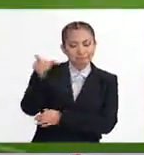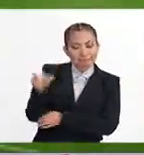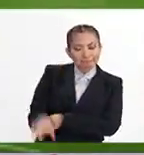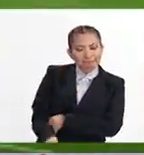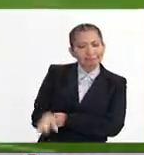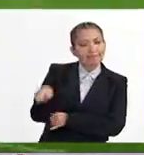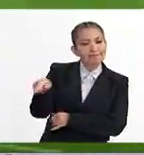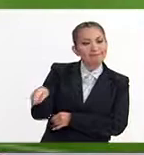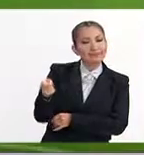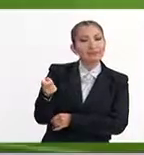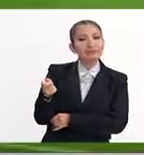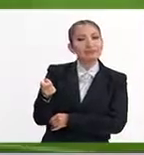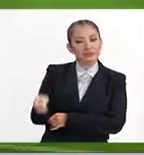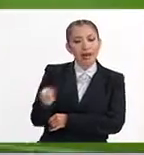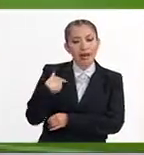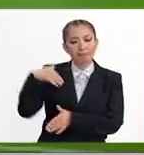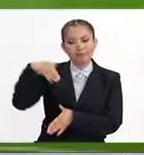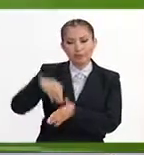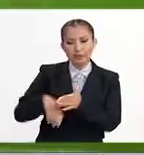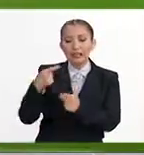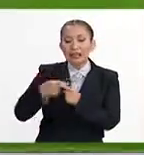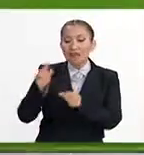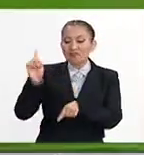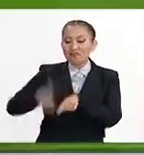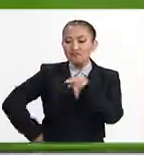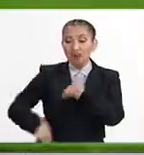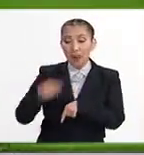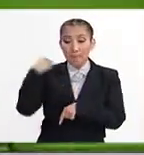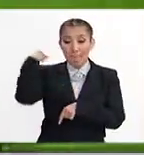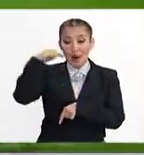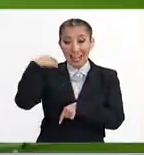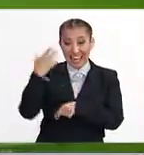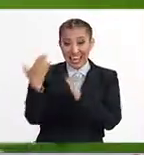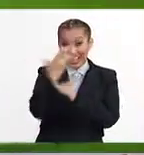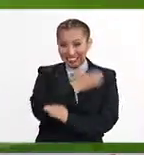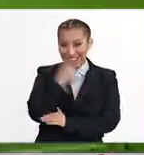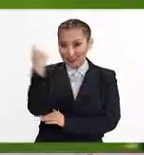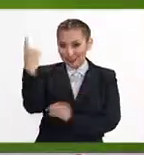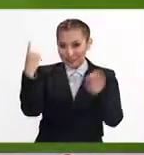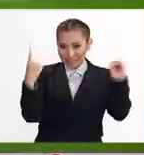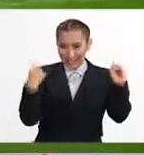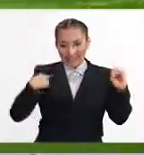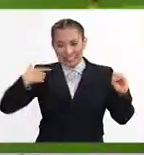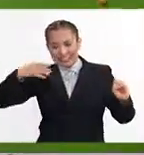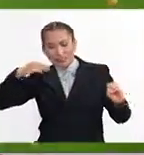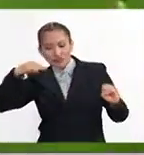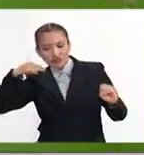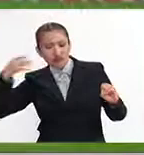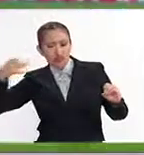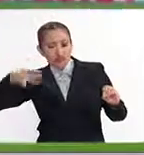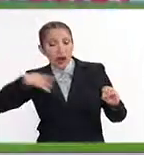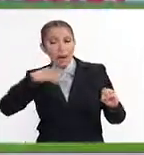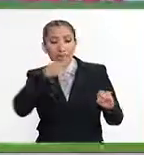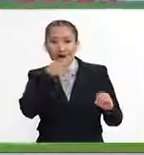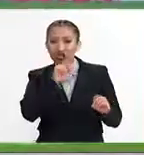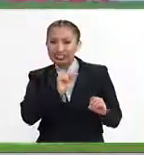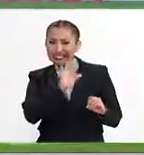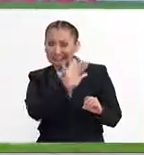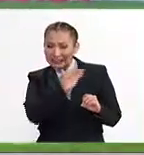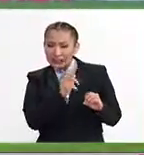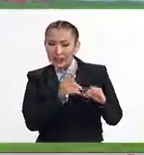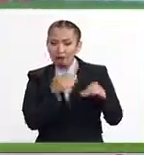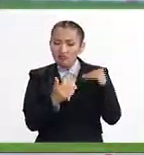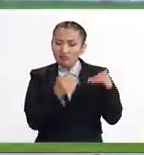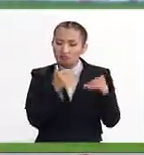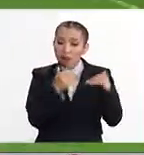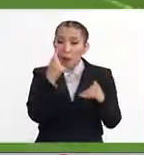de lo que era el descenso. Primero Morelia iba ganando 1-0. Después, al minuto 85,